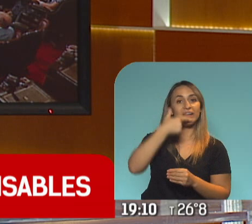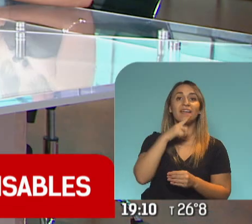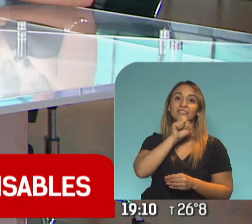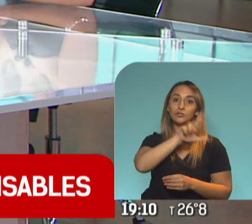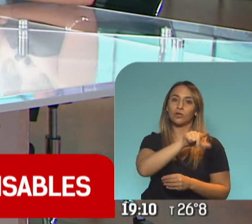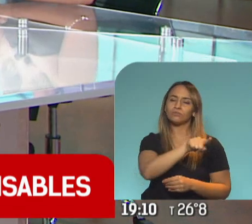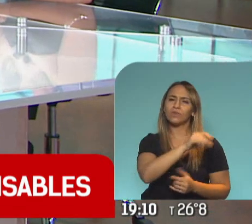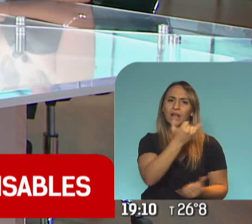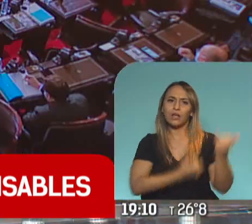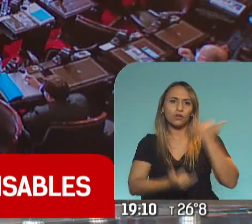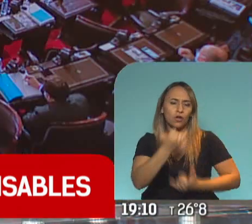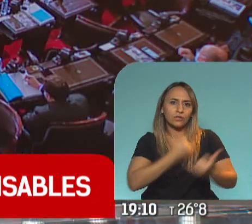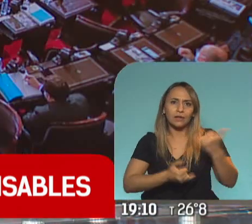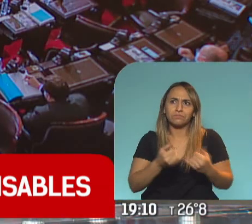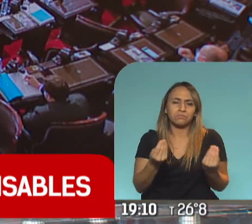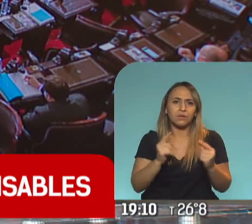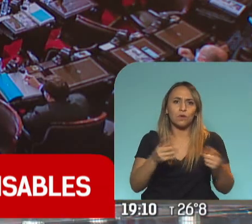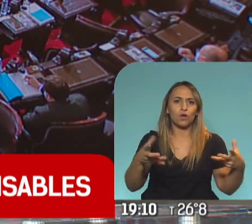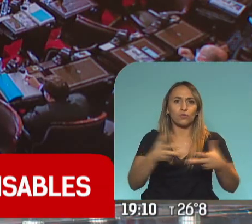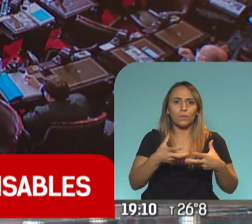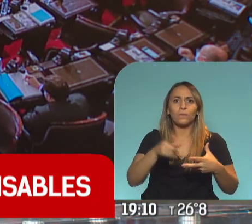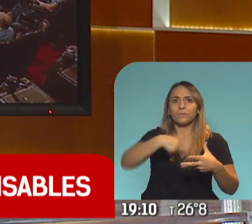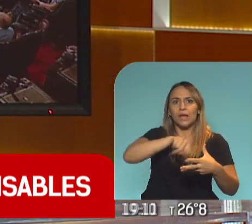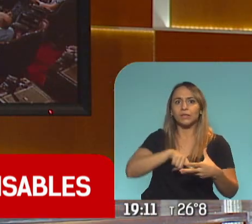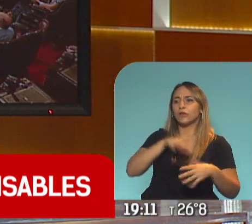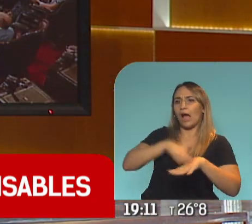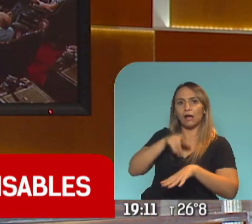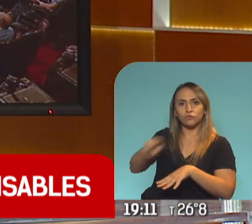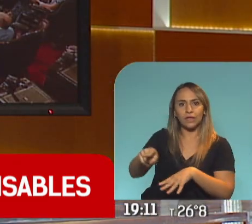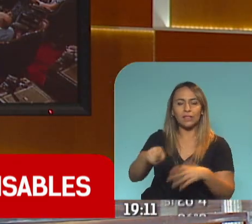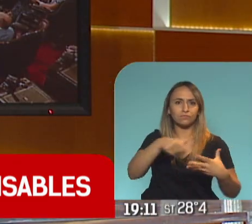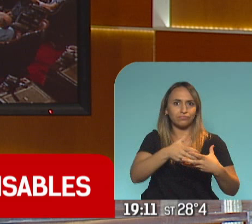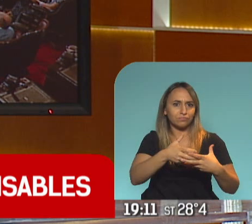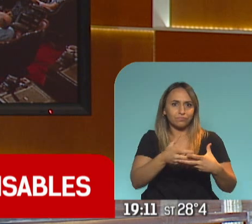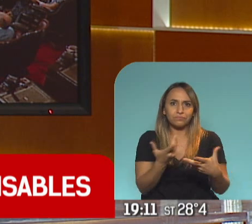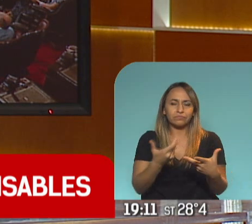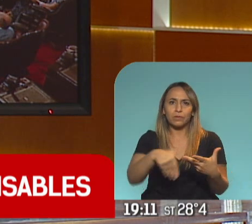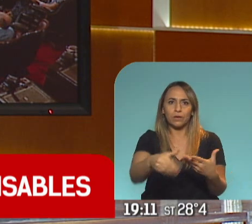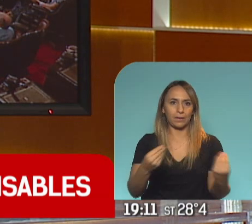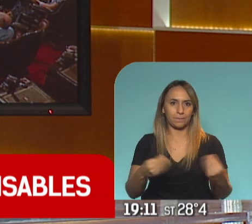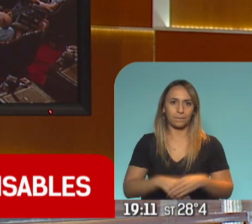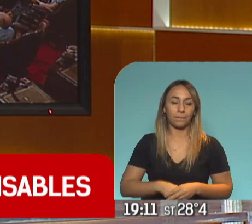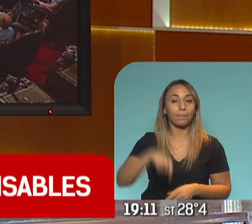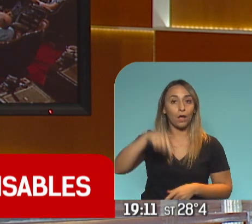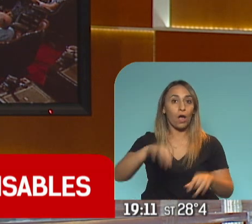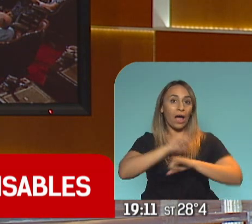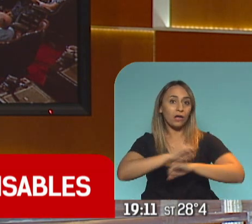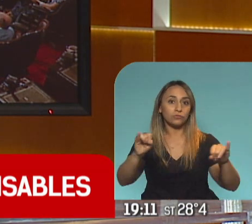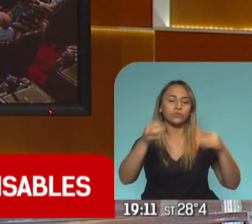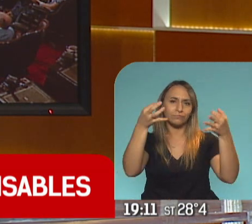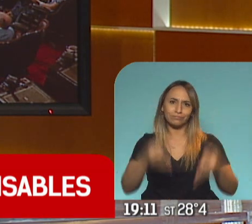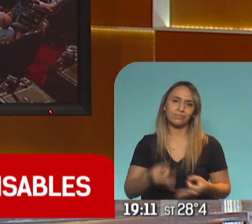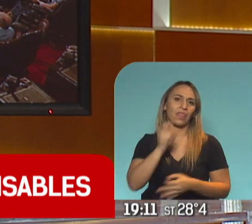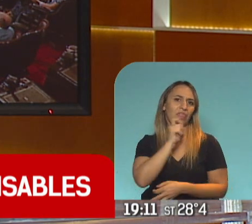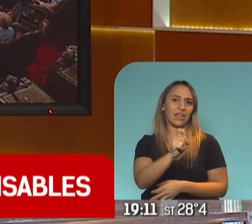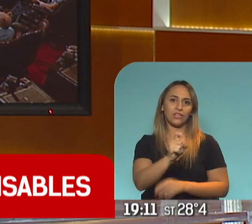lo que puede suceder con esta querella criminal abierta nada menos que por el presidente de la Nación. Néstor. El anuncio de hoy básicamente tiene que ver con un delito,